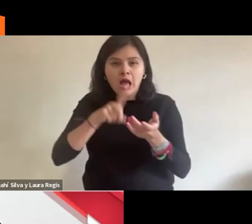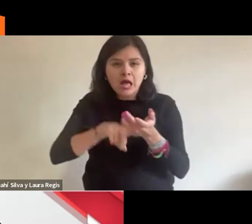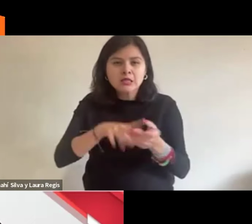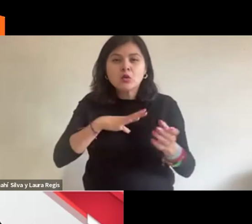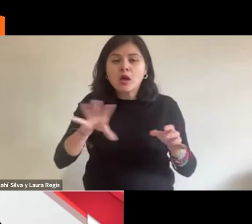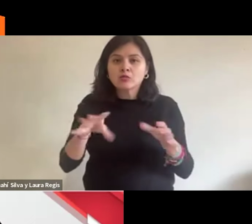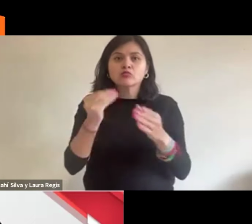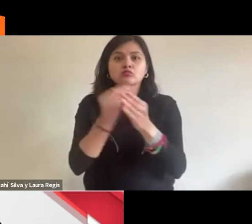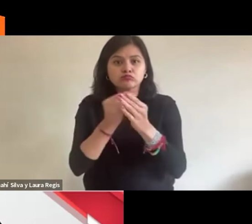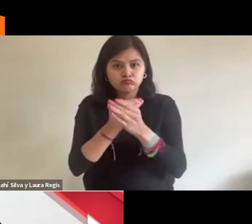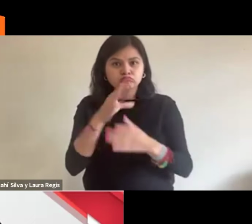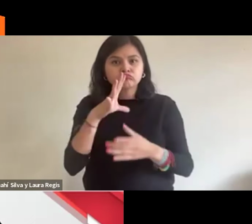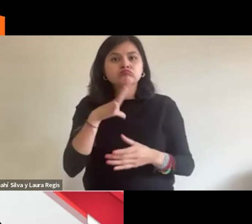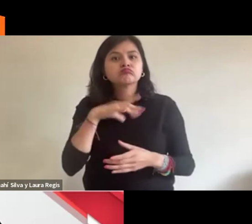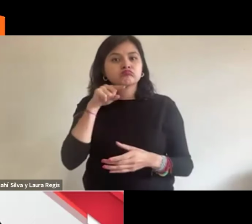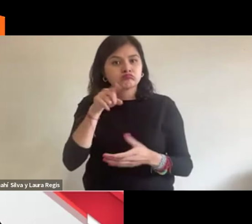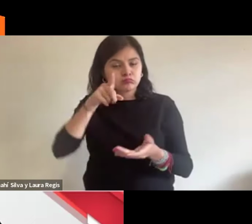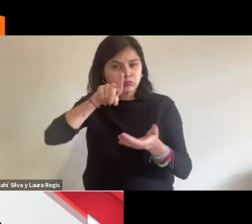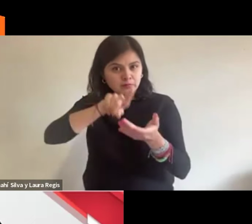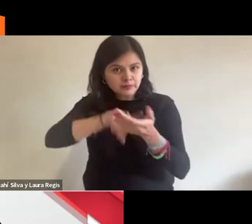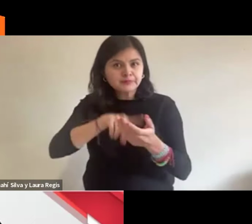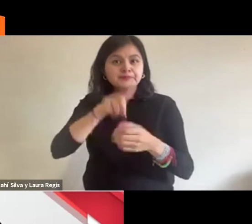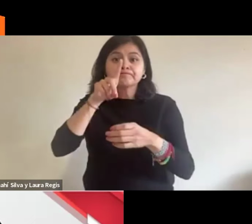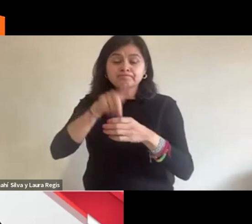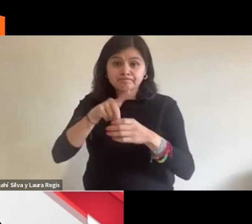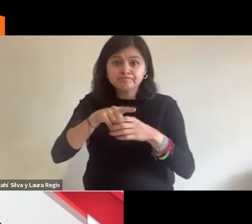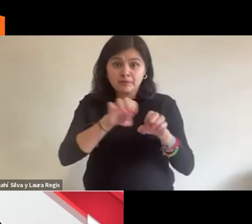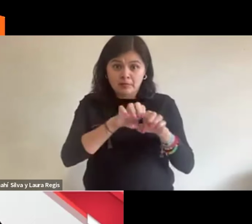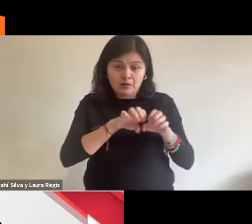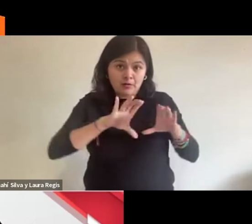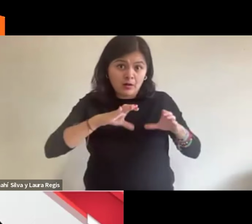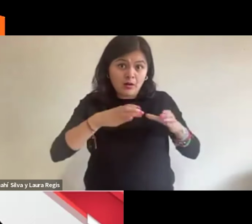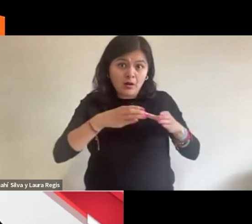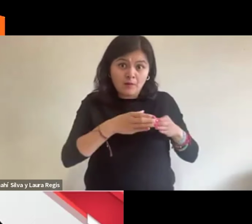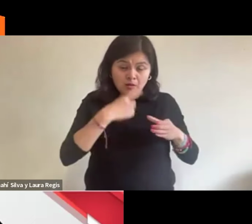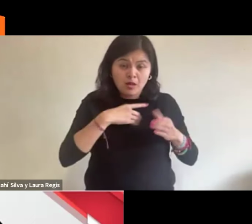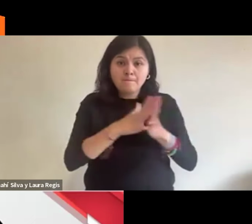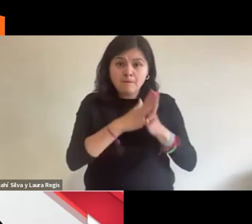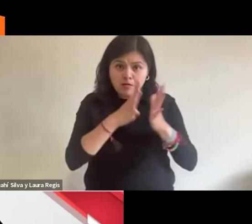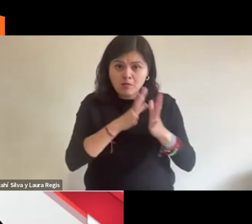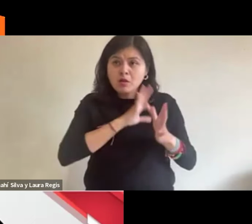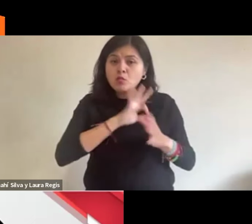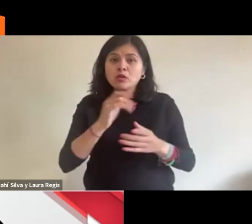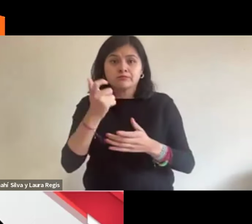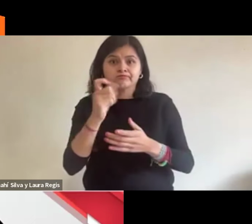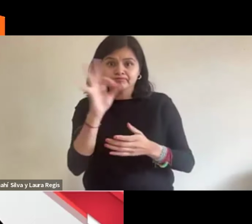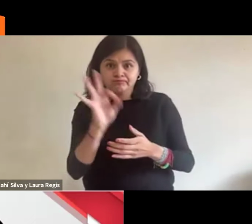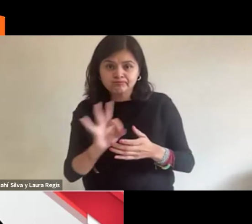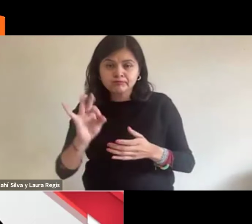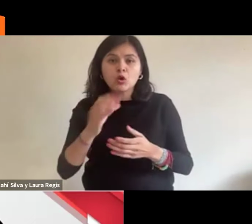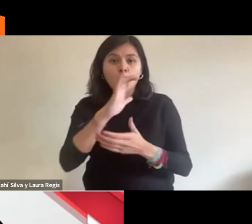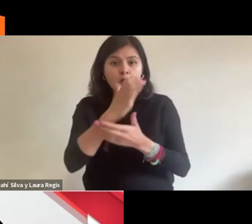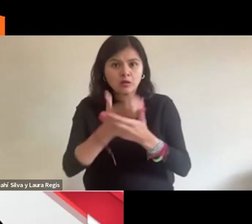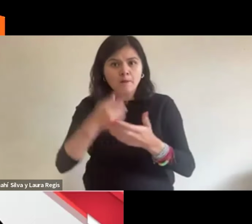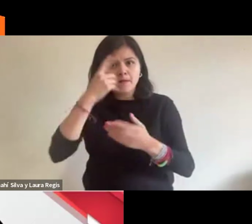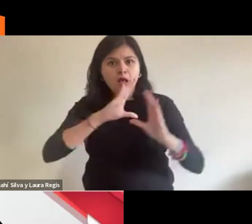algunos cursos donde las donatarias obtienen descuentos por su participación. Entonces aprovechen esto, inviten a sus contadores a que se